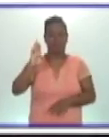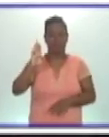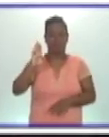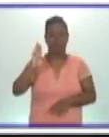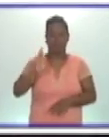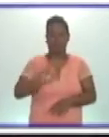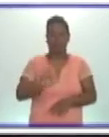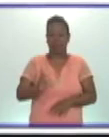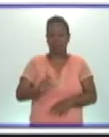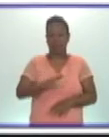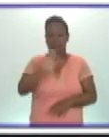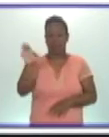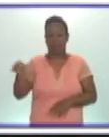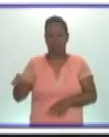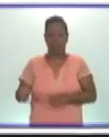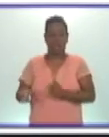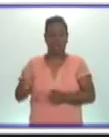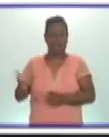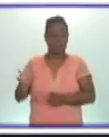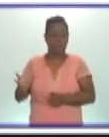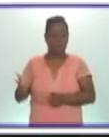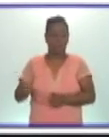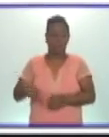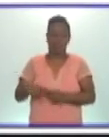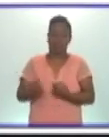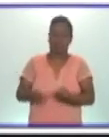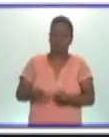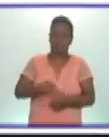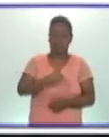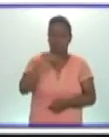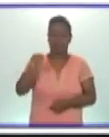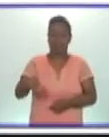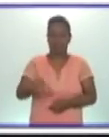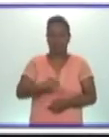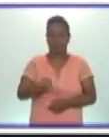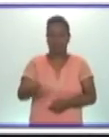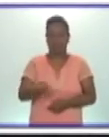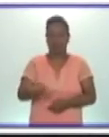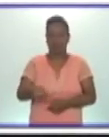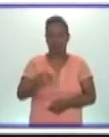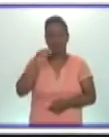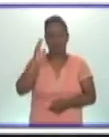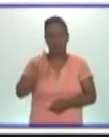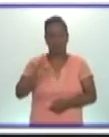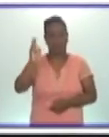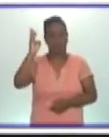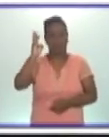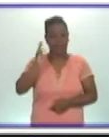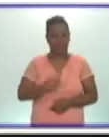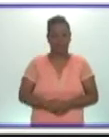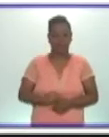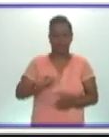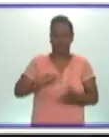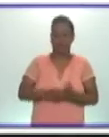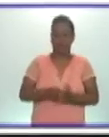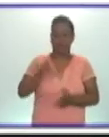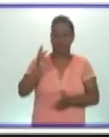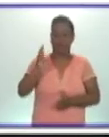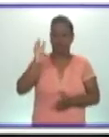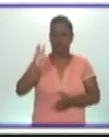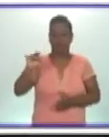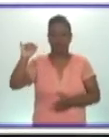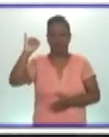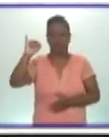agrupado, por lo tanto, queda igual. B al cubo. Y ahora multiplicamos con el siguiente